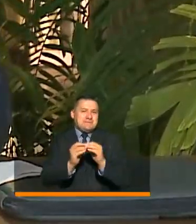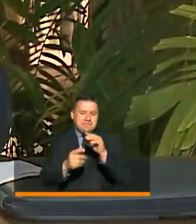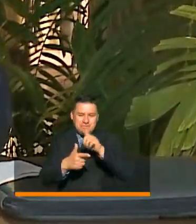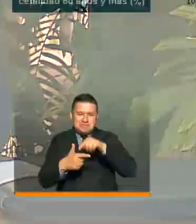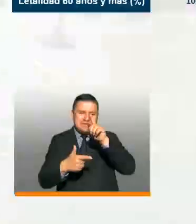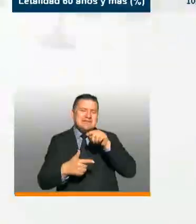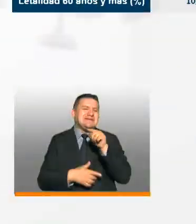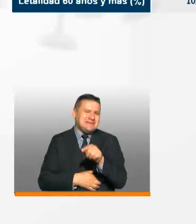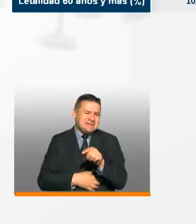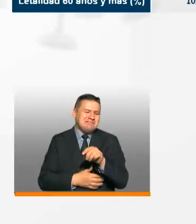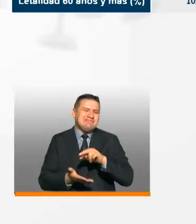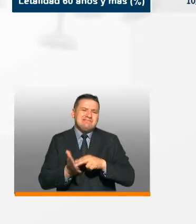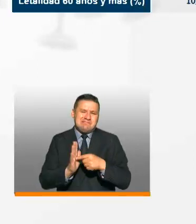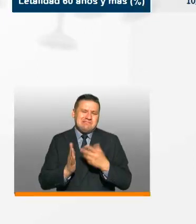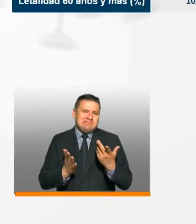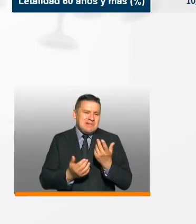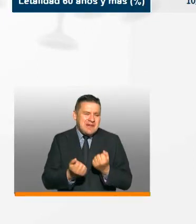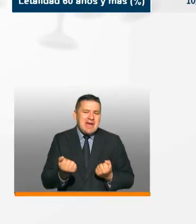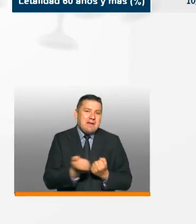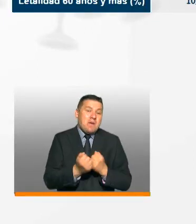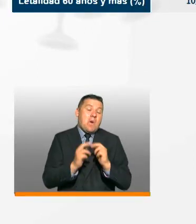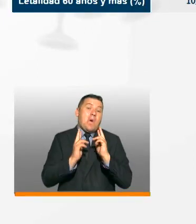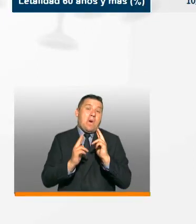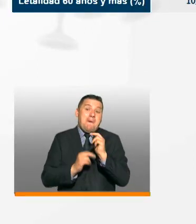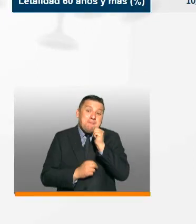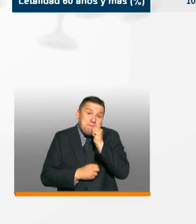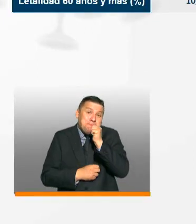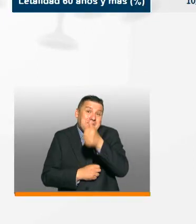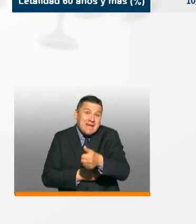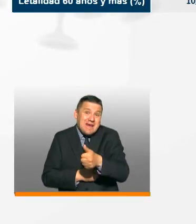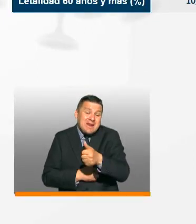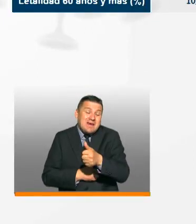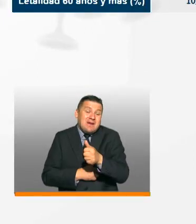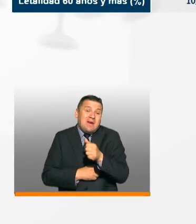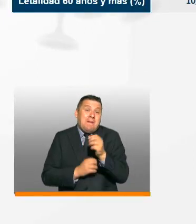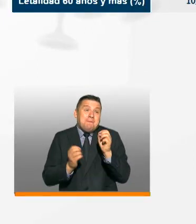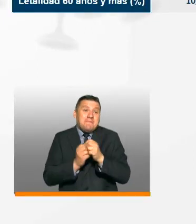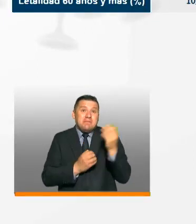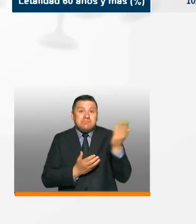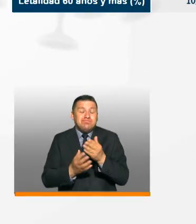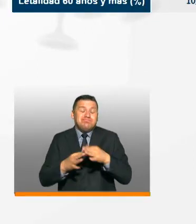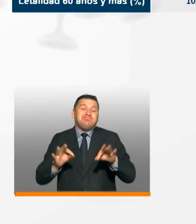cuidado intensivo que igualmente estamos apoyando. Esperamos el día de mañana igual lleguen una